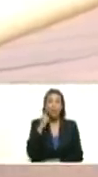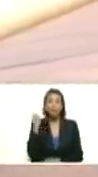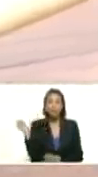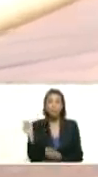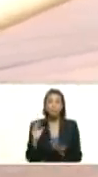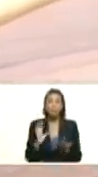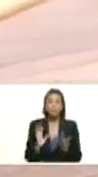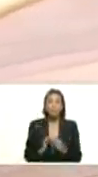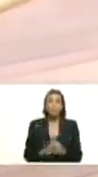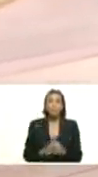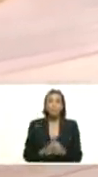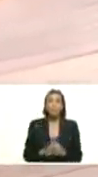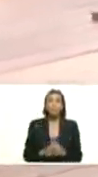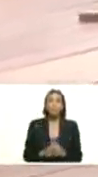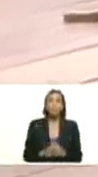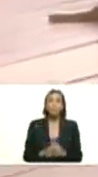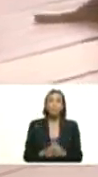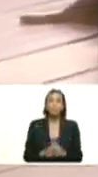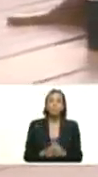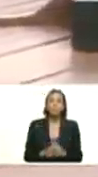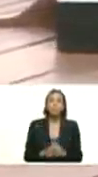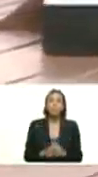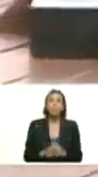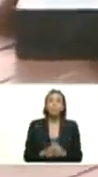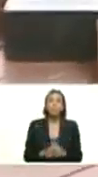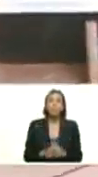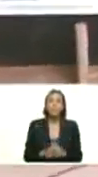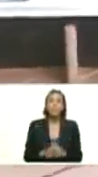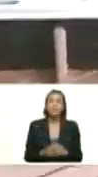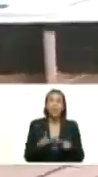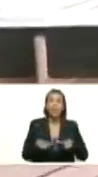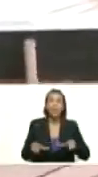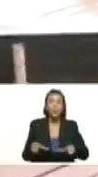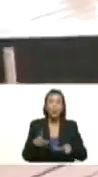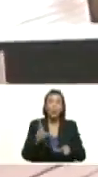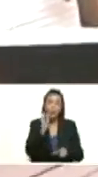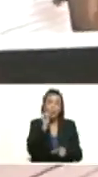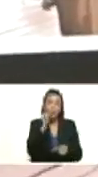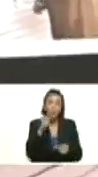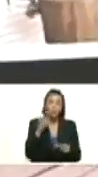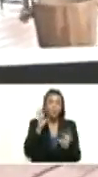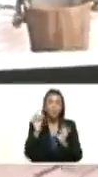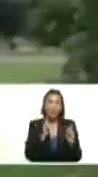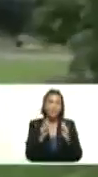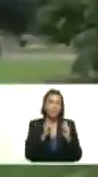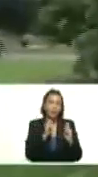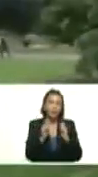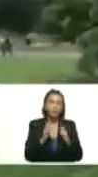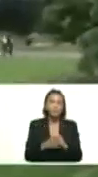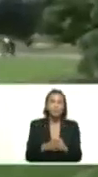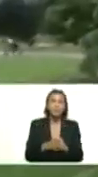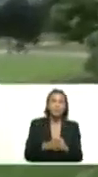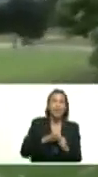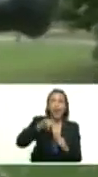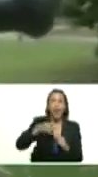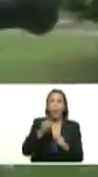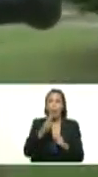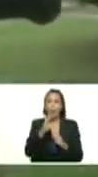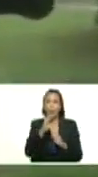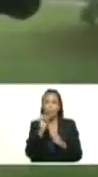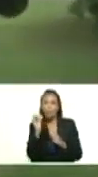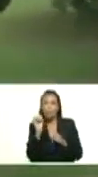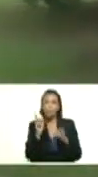es venezolano. Tiene una sección, ¿verdad? Del joropo es venezolano.